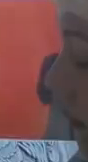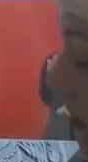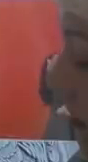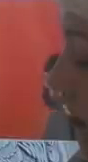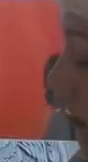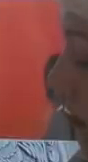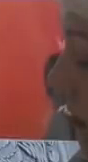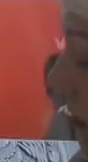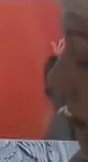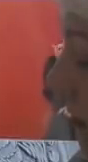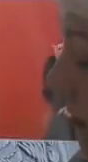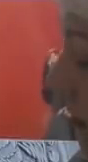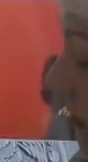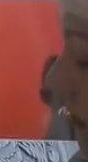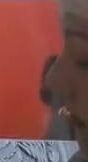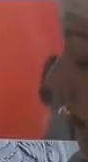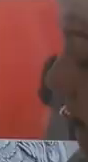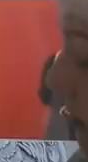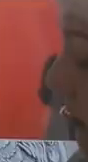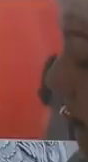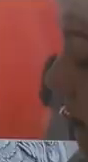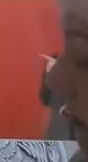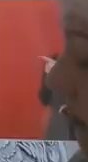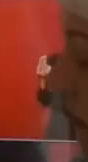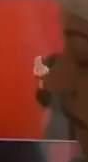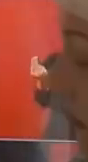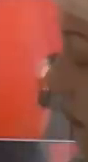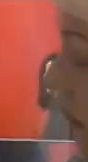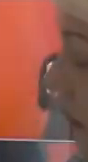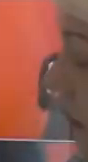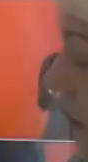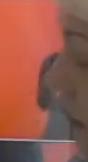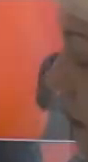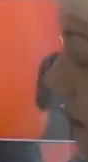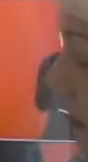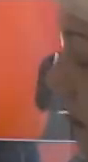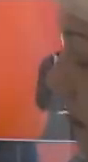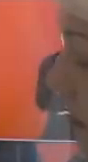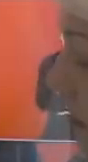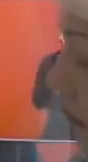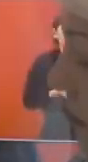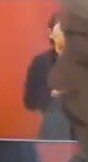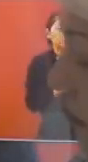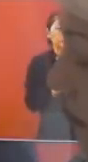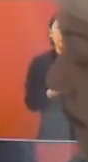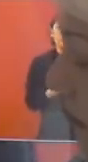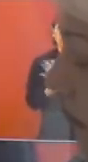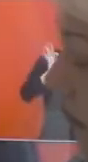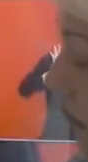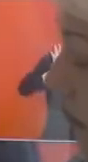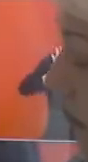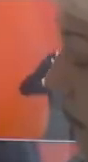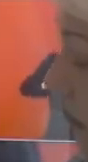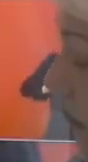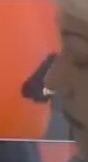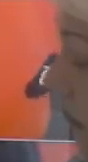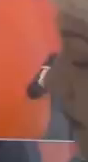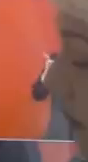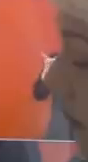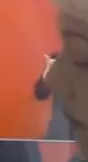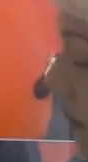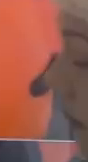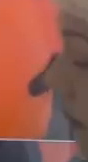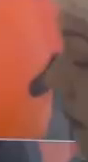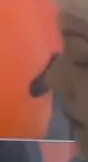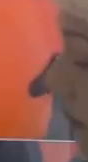pero que no tengan necesidad de salir, que tengan algo que les ayude.